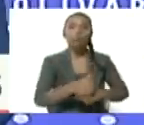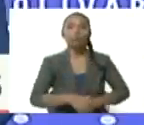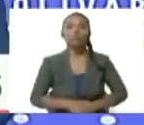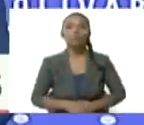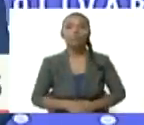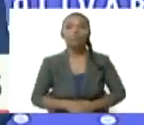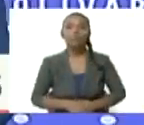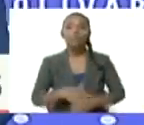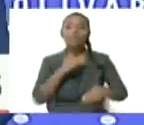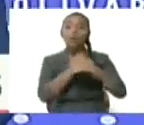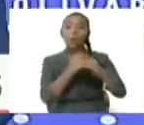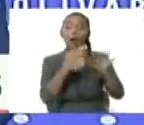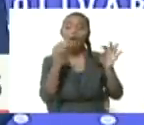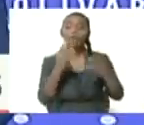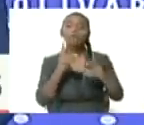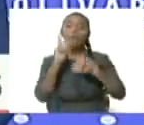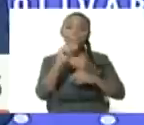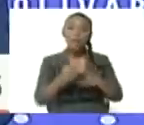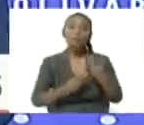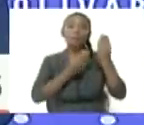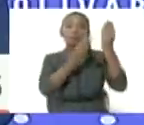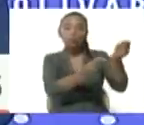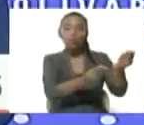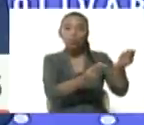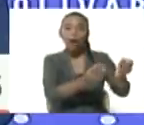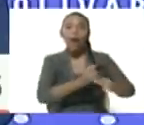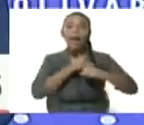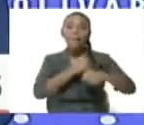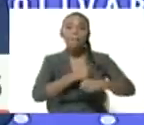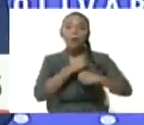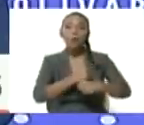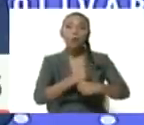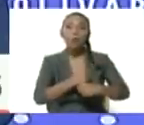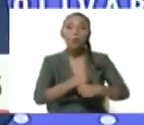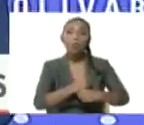Igualmente le acabo de entregar el hipódromo que queda en